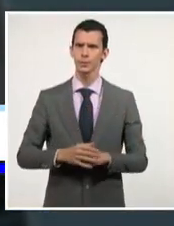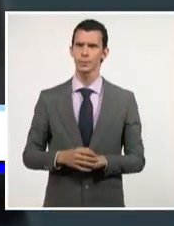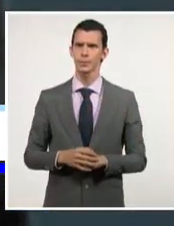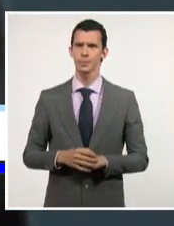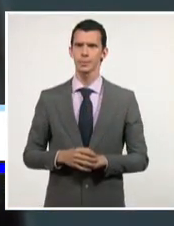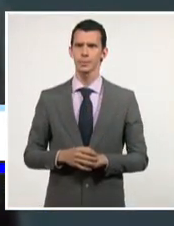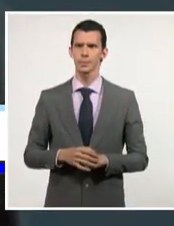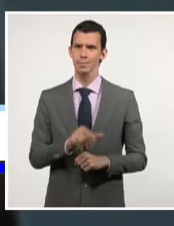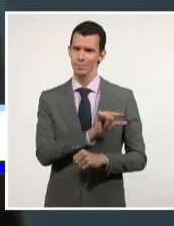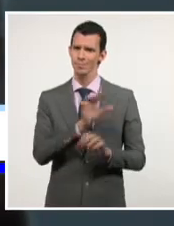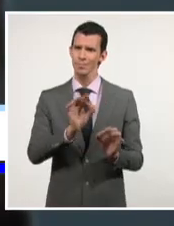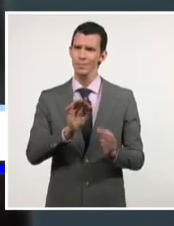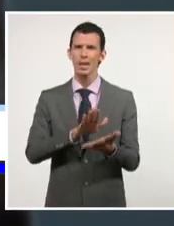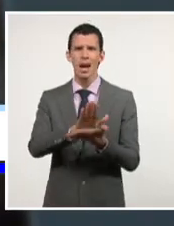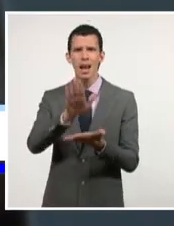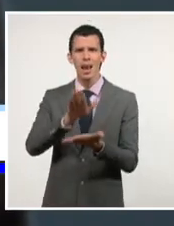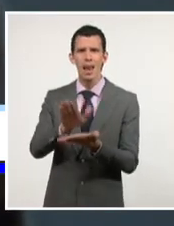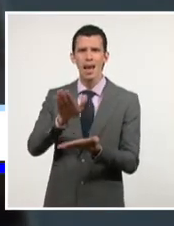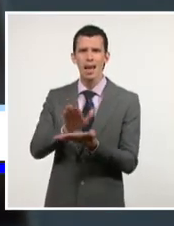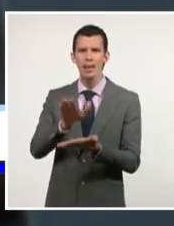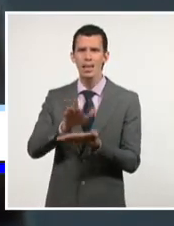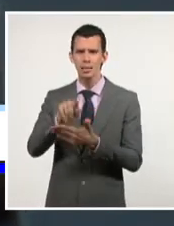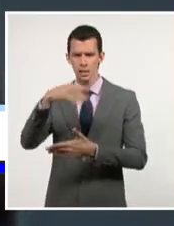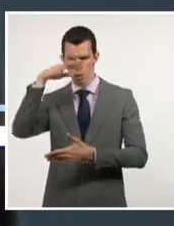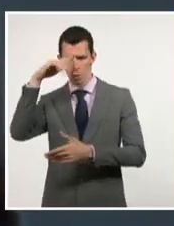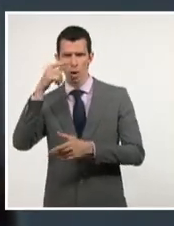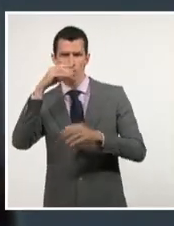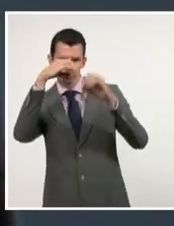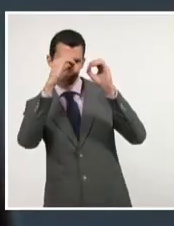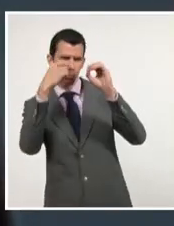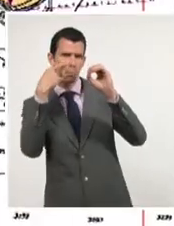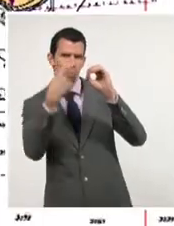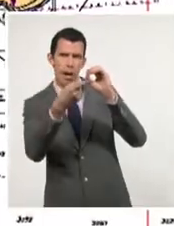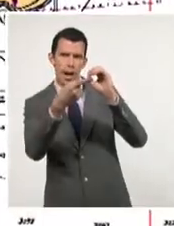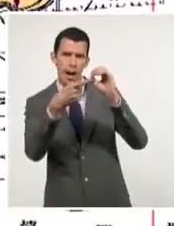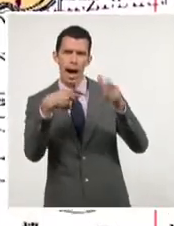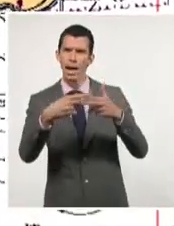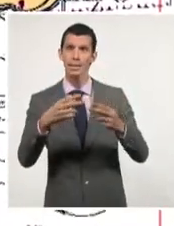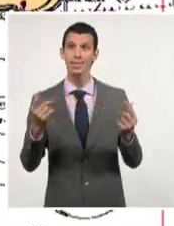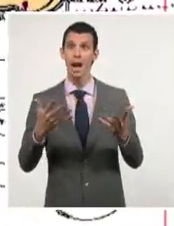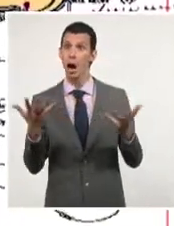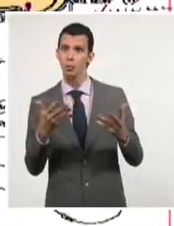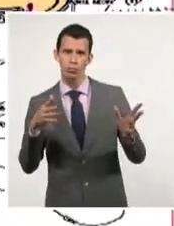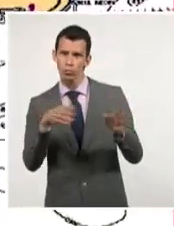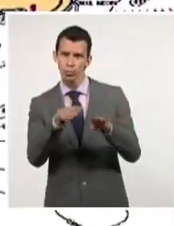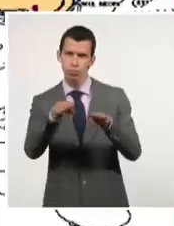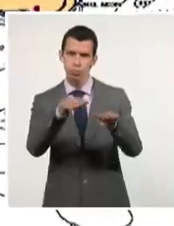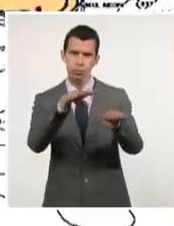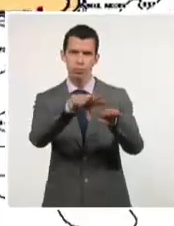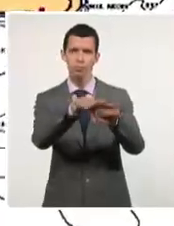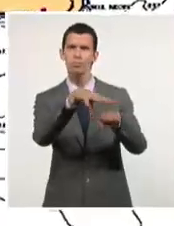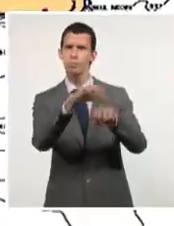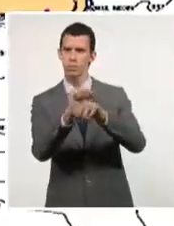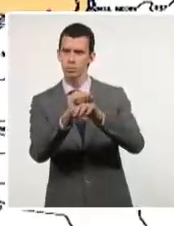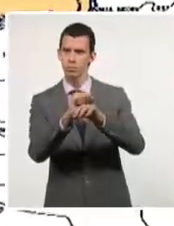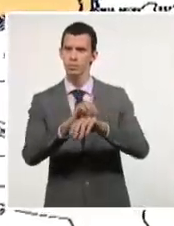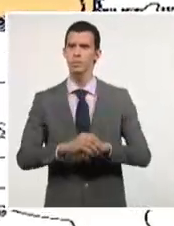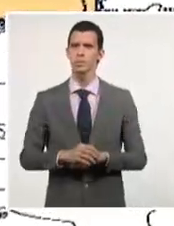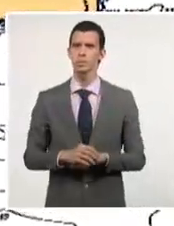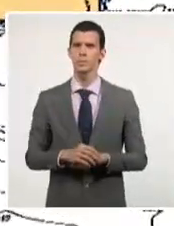detectada por efectivos del puesto de tropas guardafronteras de Sigua, en Santiago de Cuba. A una velocidad de 34 nudos,